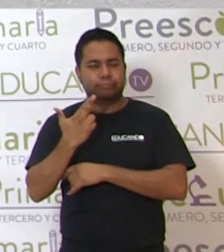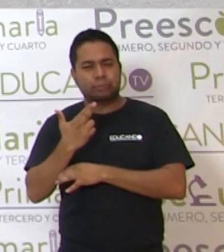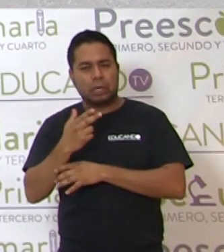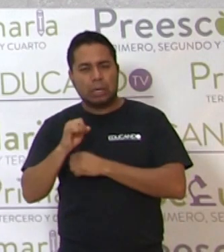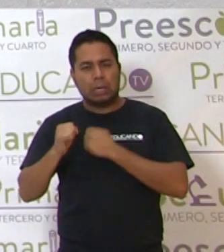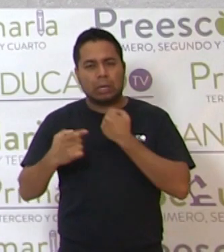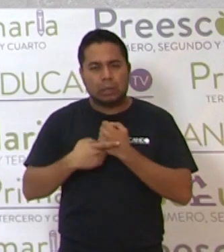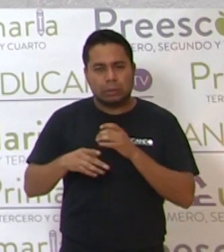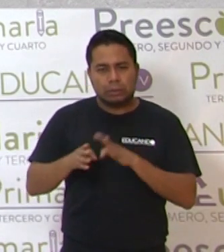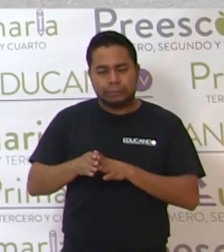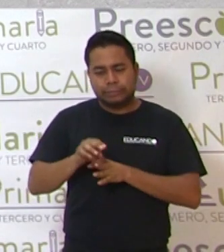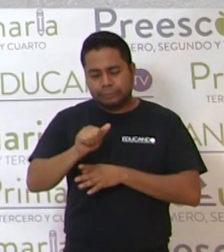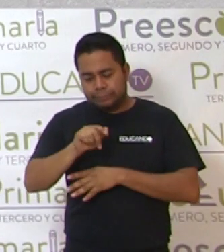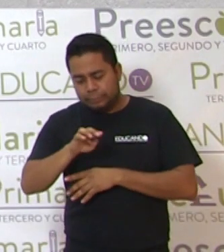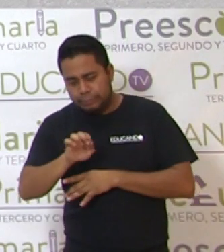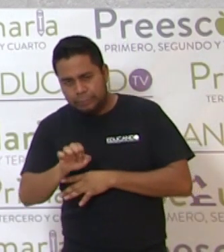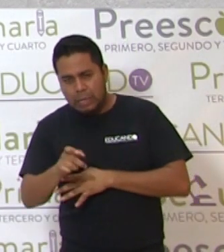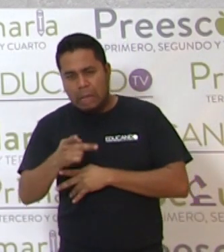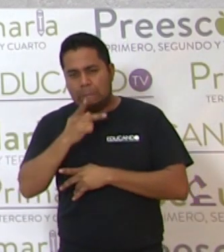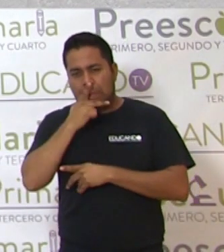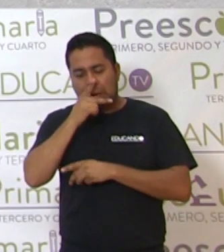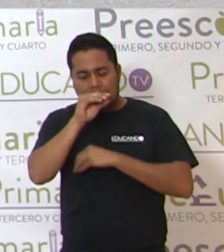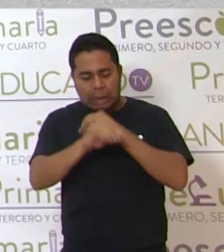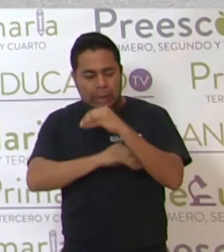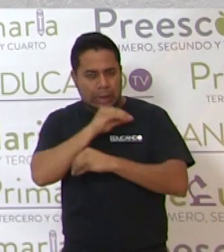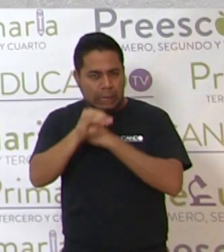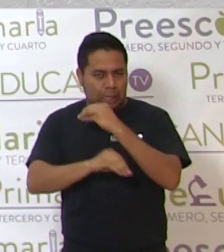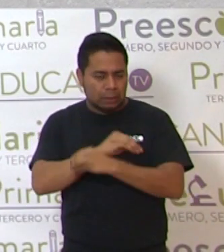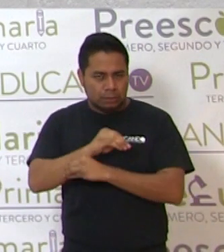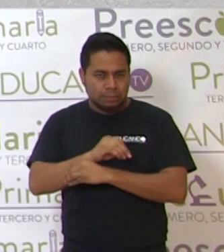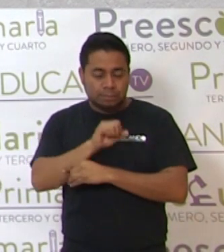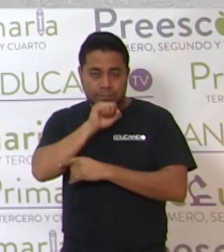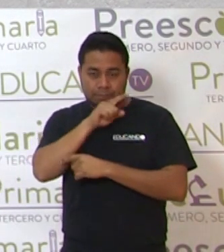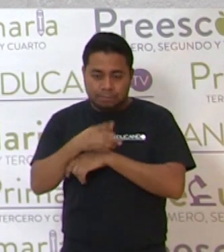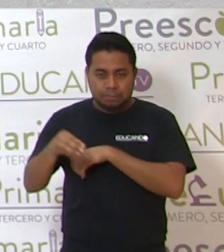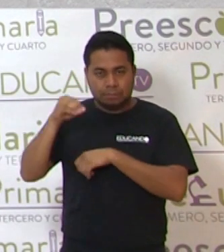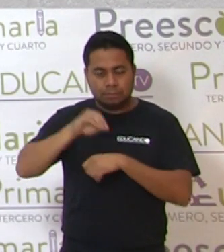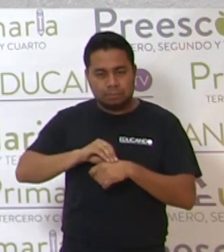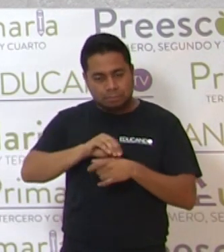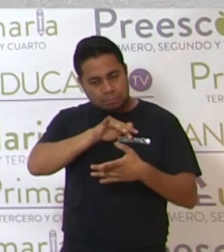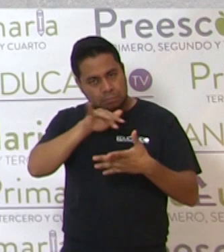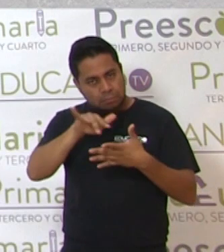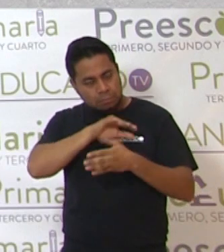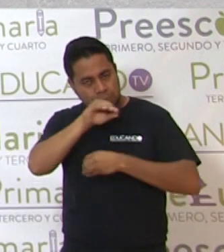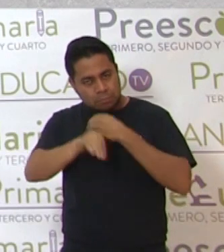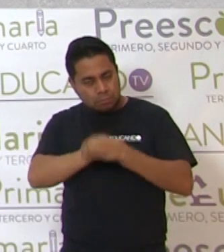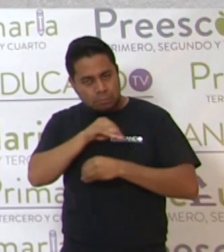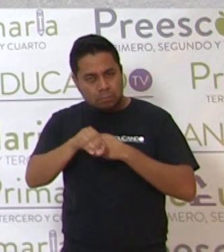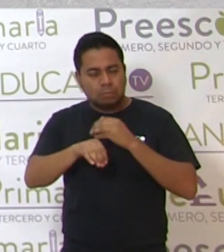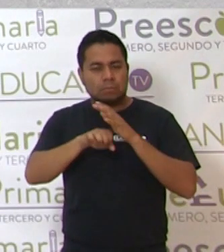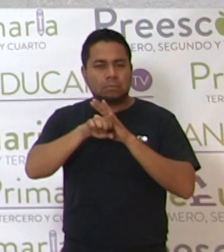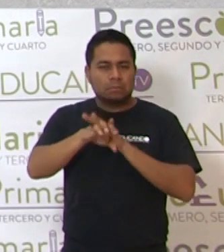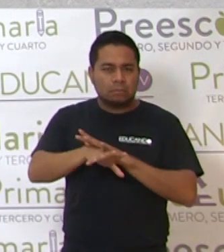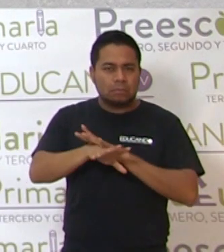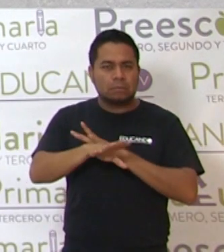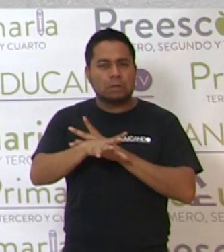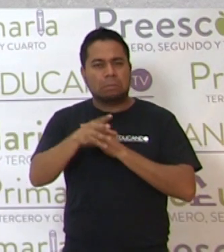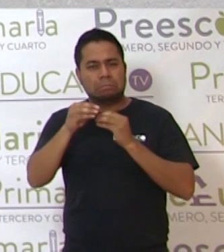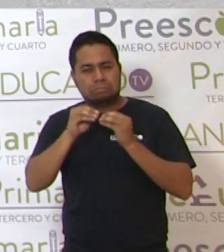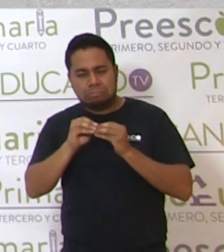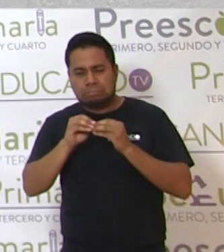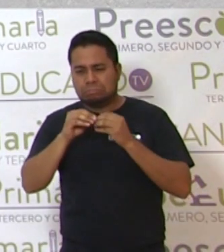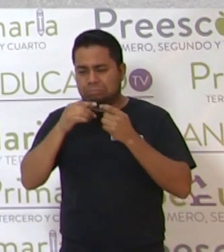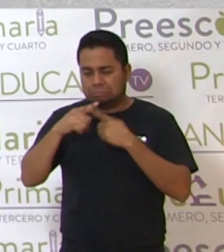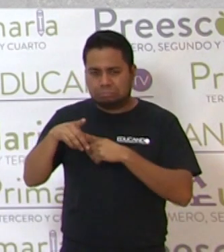imitación de algunos vocablos que se van formando. Incluyen elementos literarios como el peso, el olor, el ruido. Y